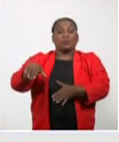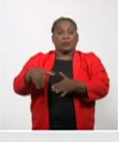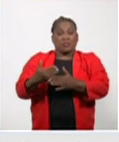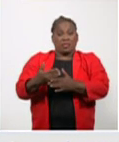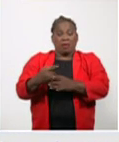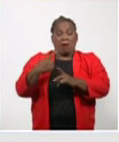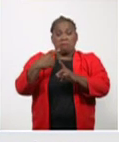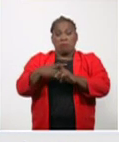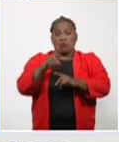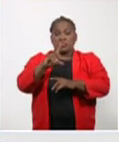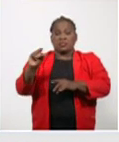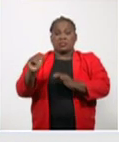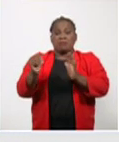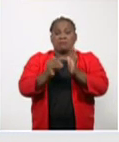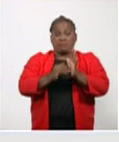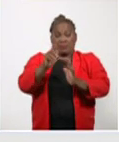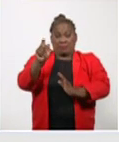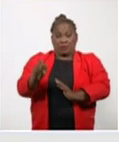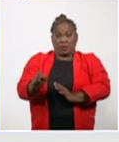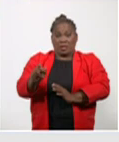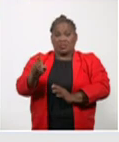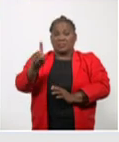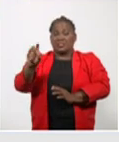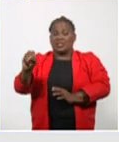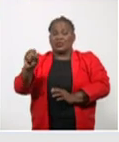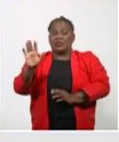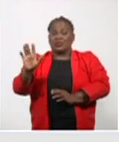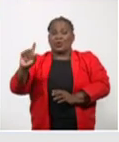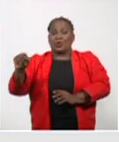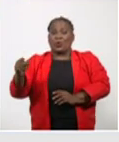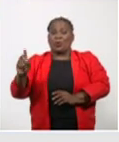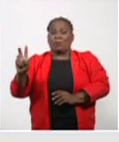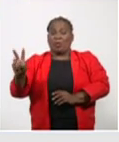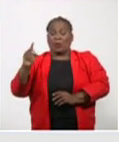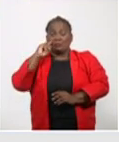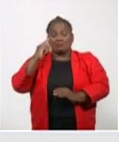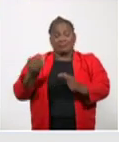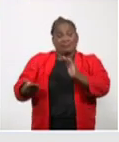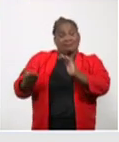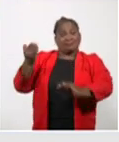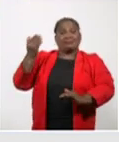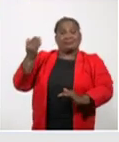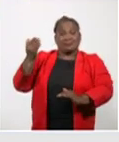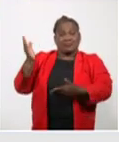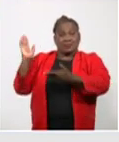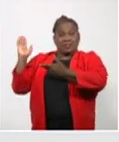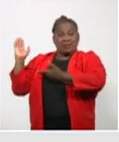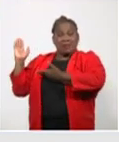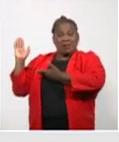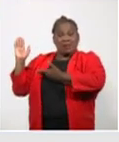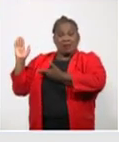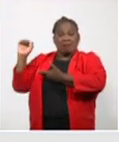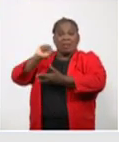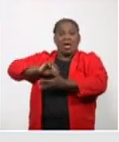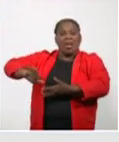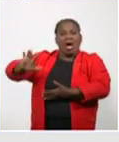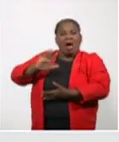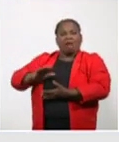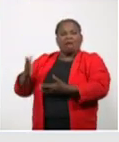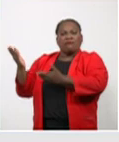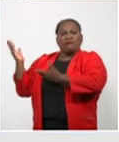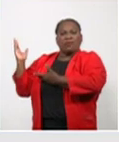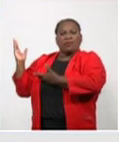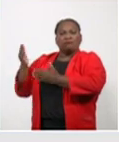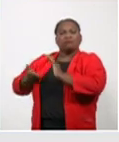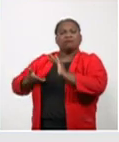de 105,2, también muy elevada, y como se ve en el gráfico, con un incremento que